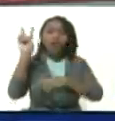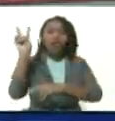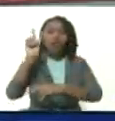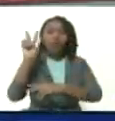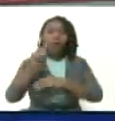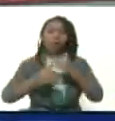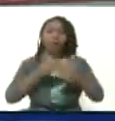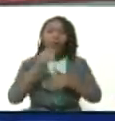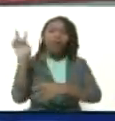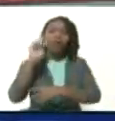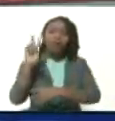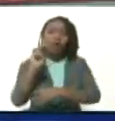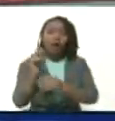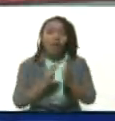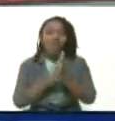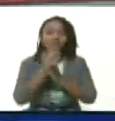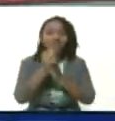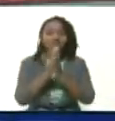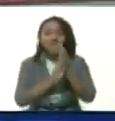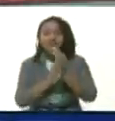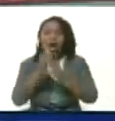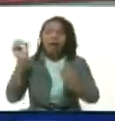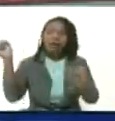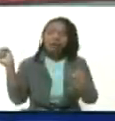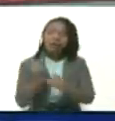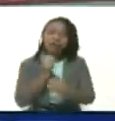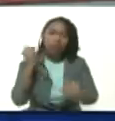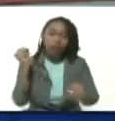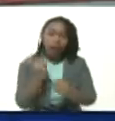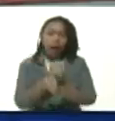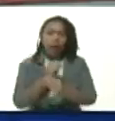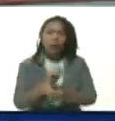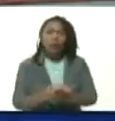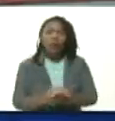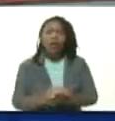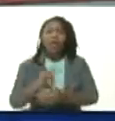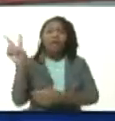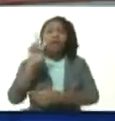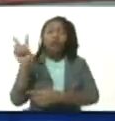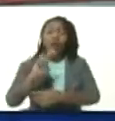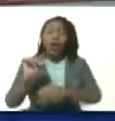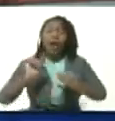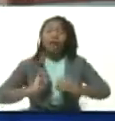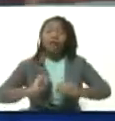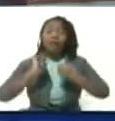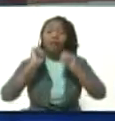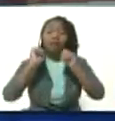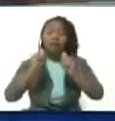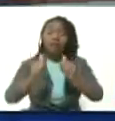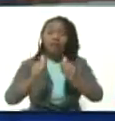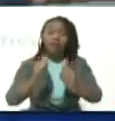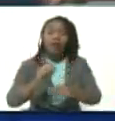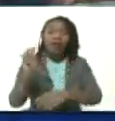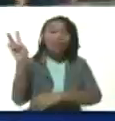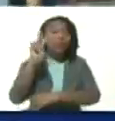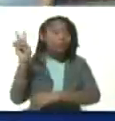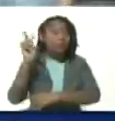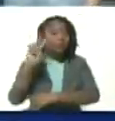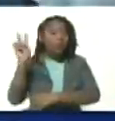la Venezuela del emprendimiento, del trabajo, la Venezuela de la iniciativa, la